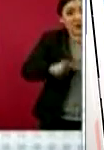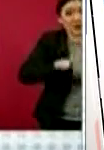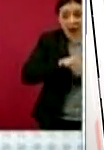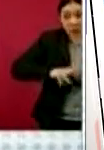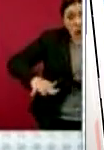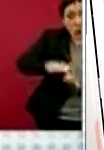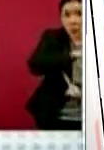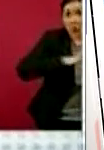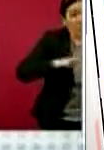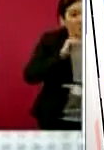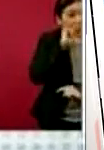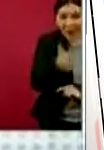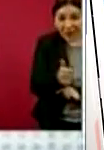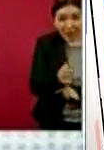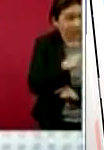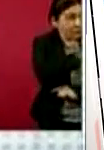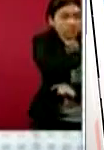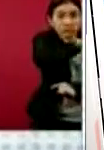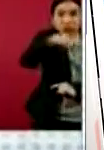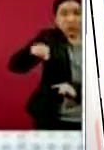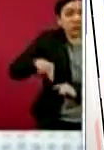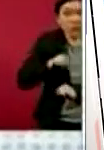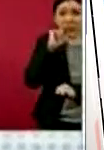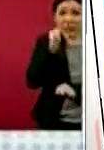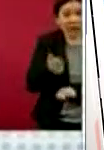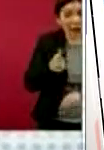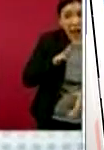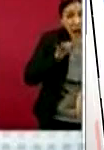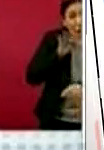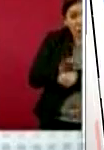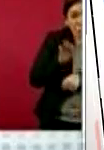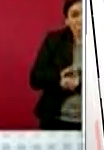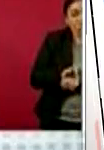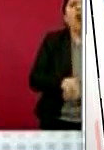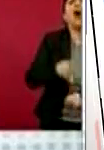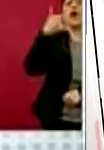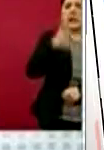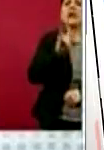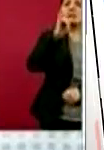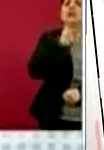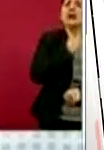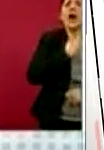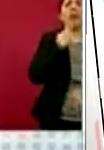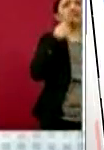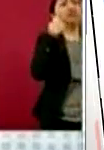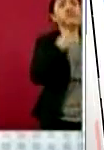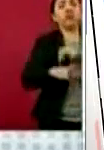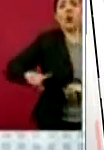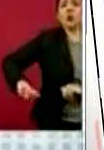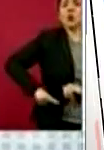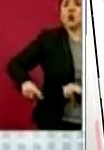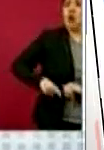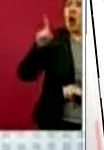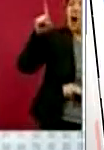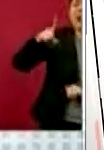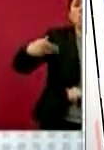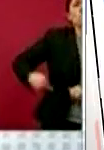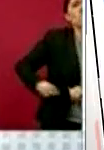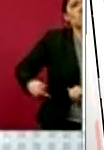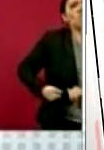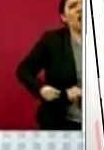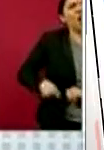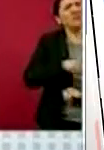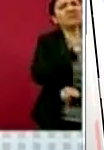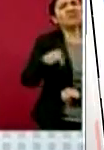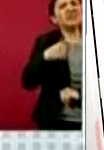dividir ese partido y ver si puede fracturar al PRI, por un lado. Pero por el otro lado,